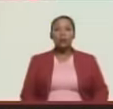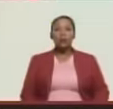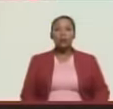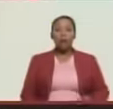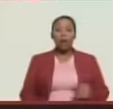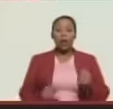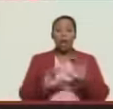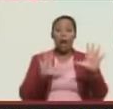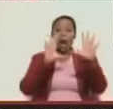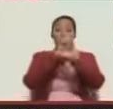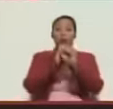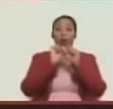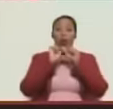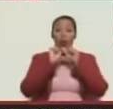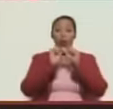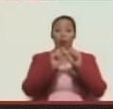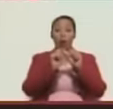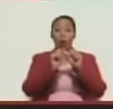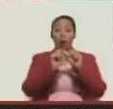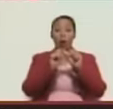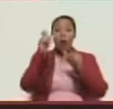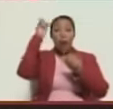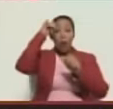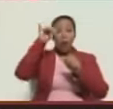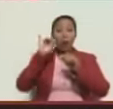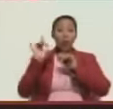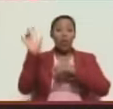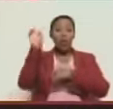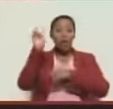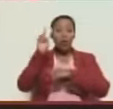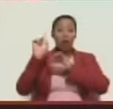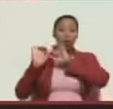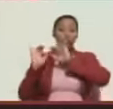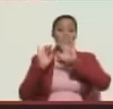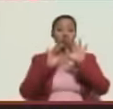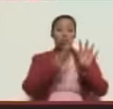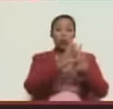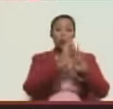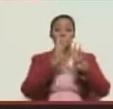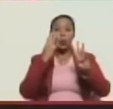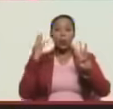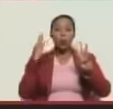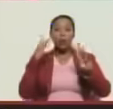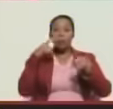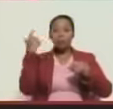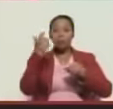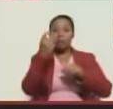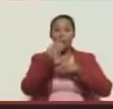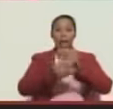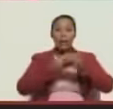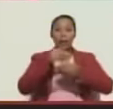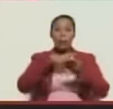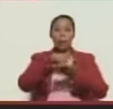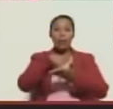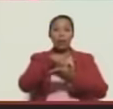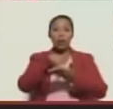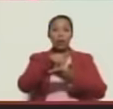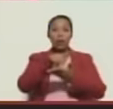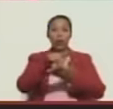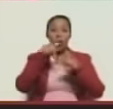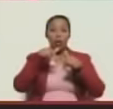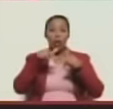siguiera el pueblo venezolano en colas buscando Pues de participar en este